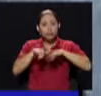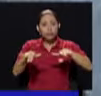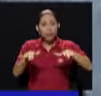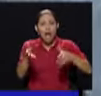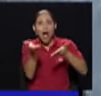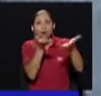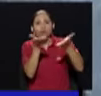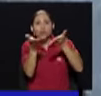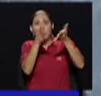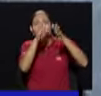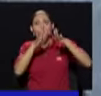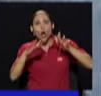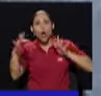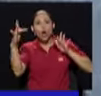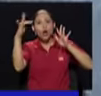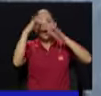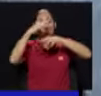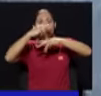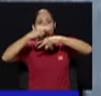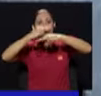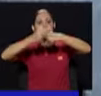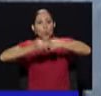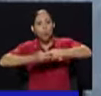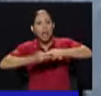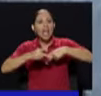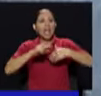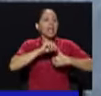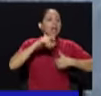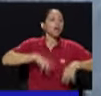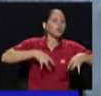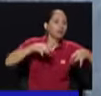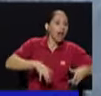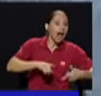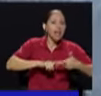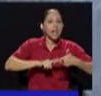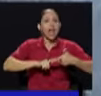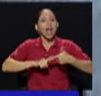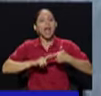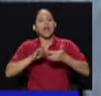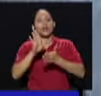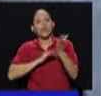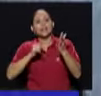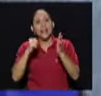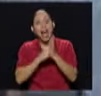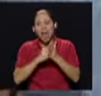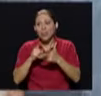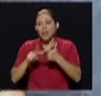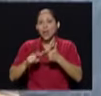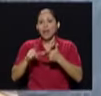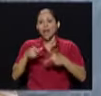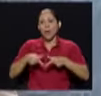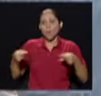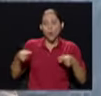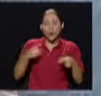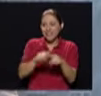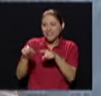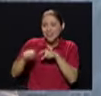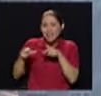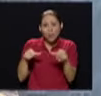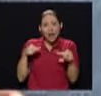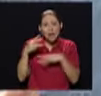mundial en donde la está recibiendo. Inmediatamente la está recibiendo gente en Australia, en Nueva Zelanda, en Japón, en cualquier parte del mundo. Y nosotros nos aprovechamos de ese